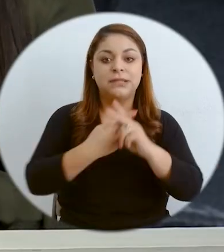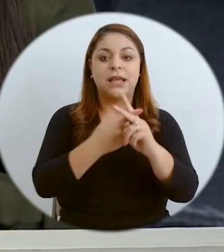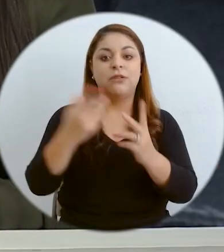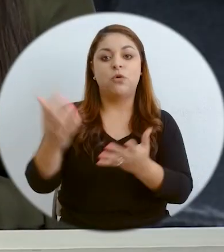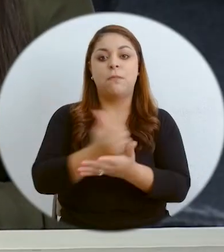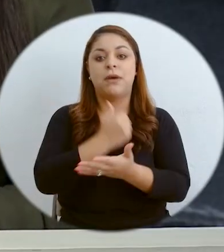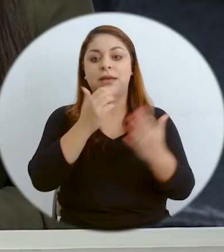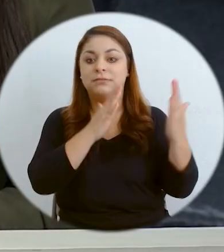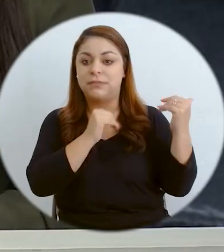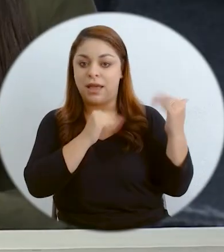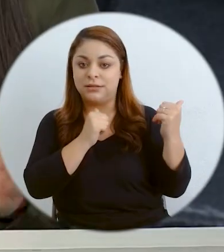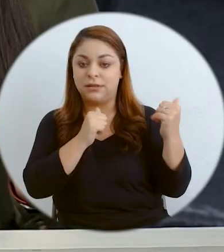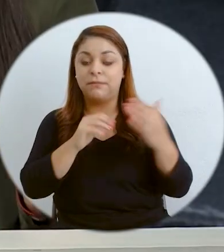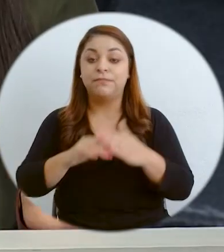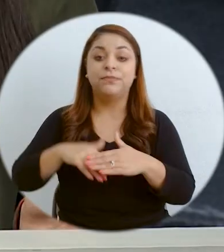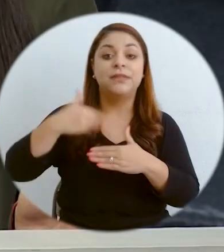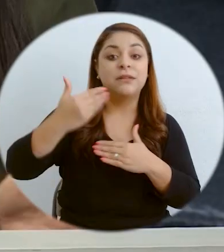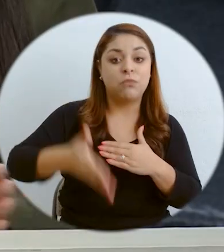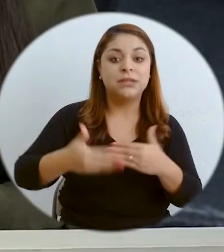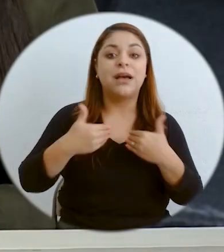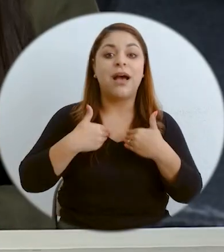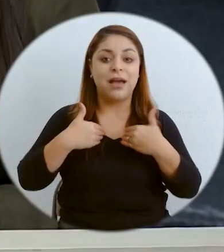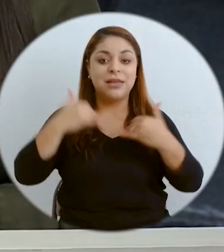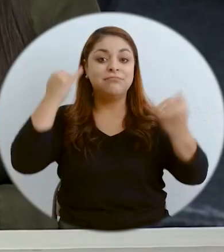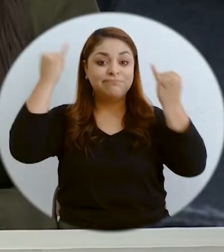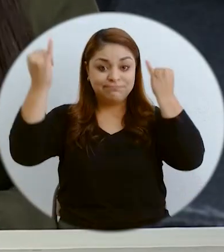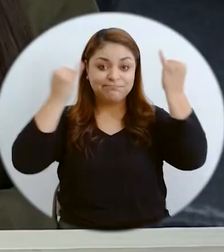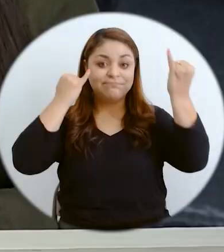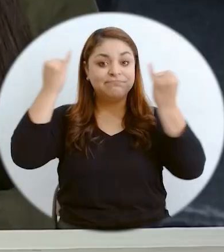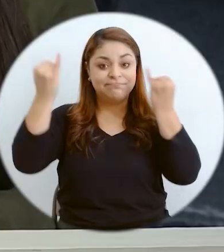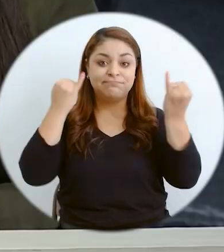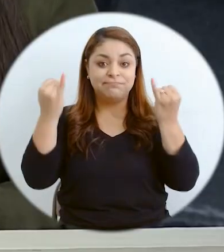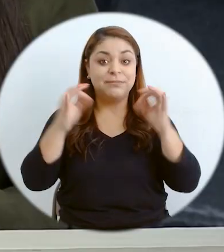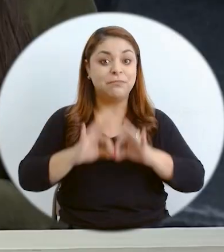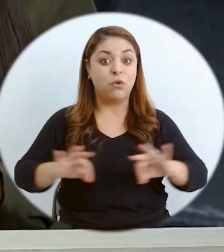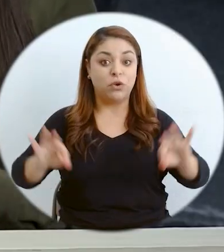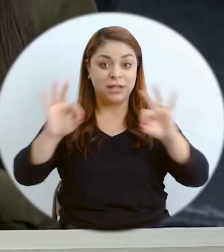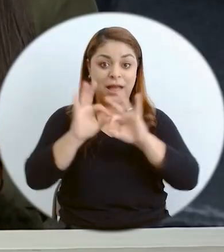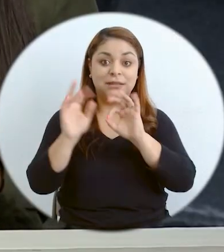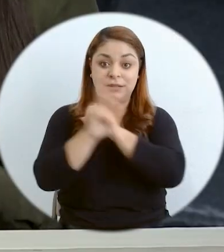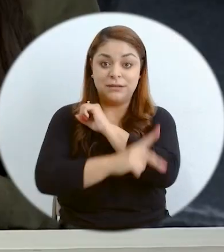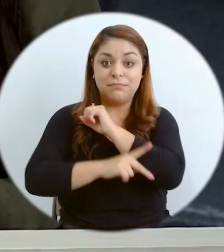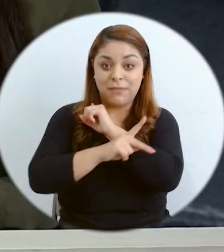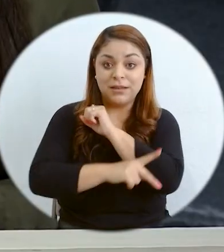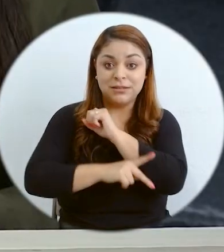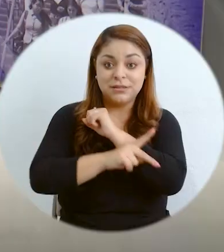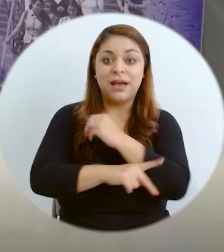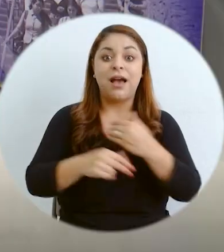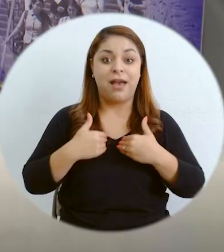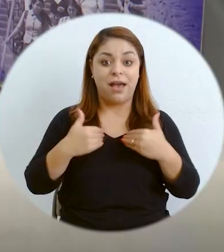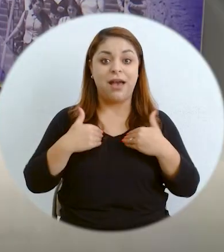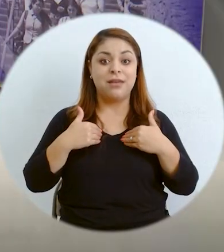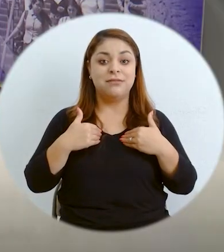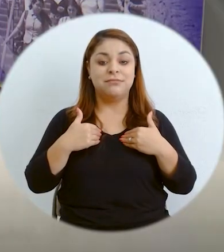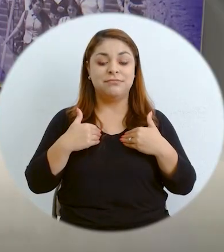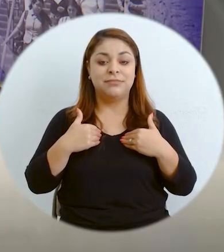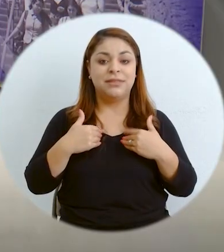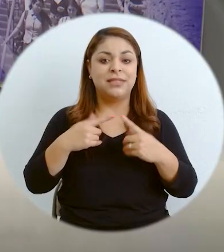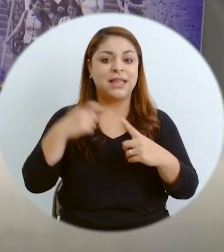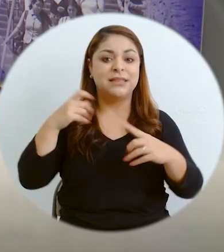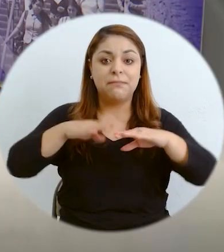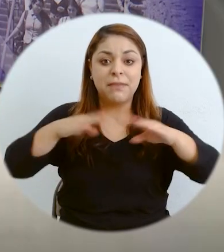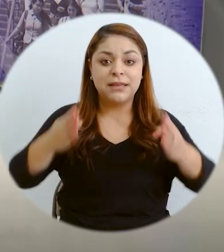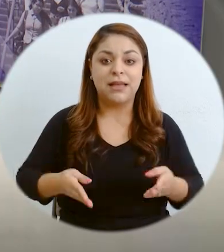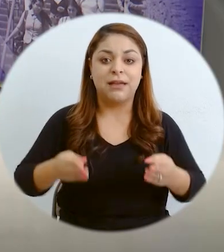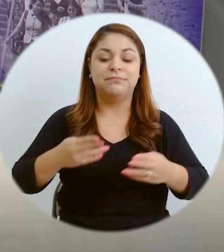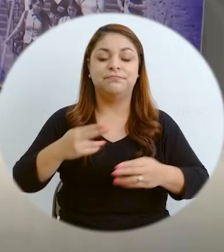empezar a recuperar la esperanza. Y después, hay iniciativas importantes a nivel país que se están generando,